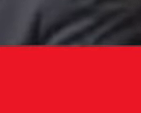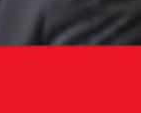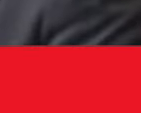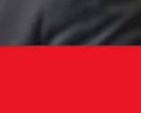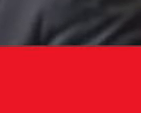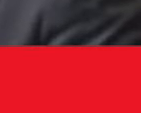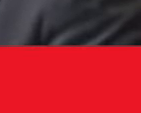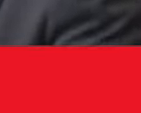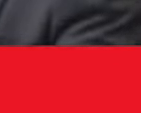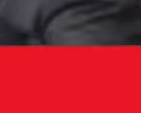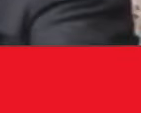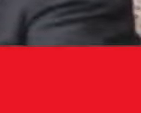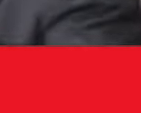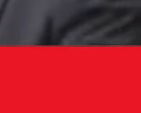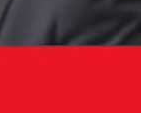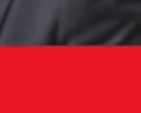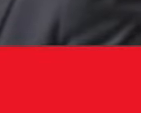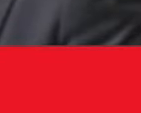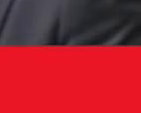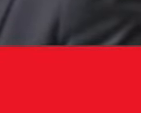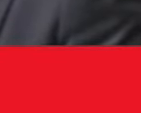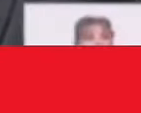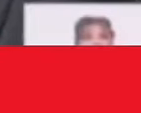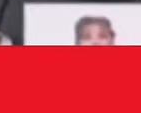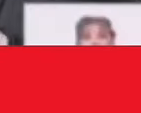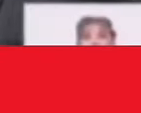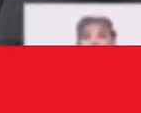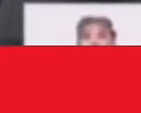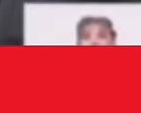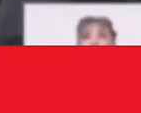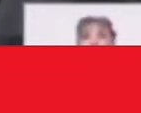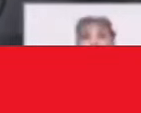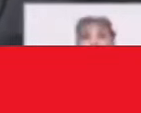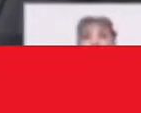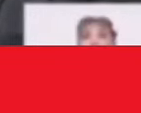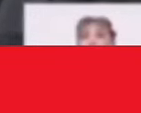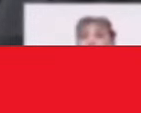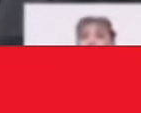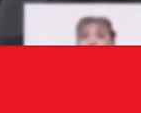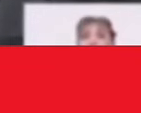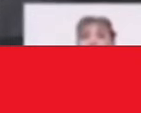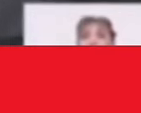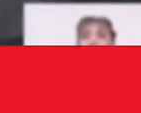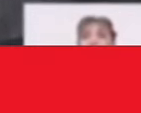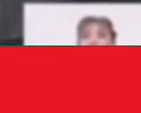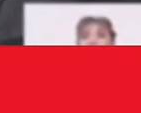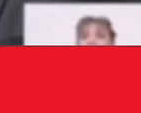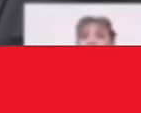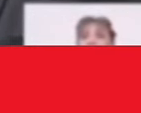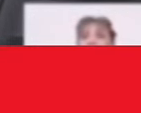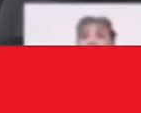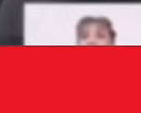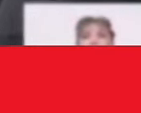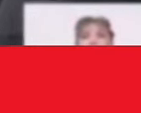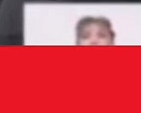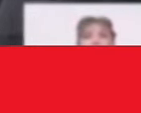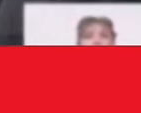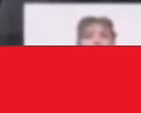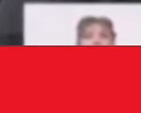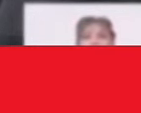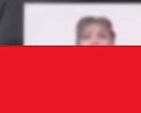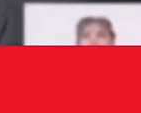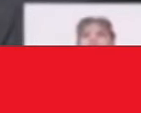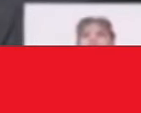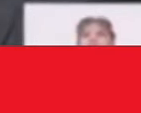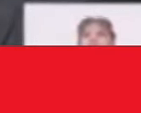se había incurrido en una causal que impedía la permanencia. Es más, se dice que el informe de servir no es válido porque fue suscrito